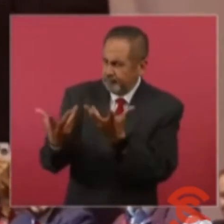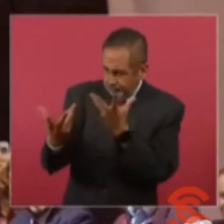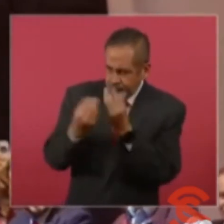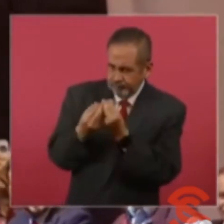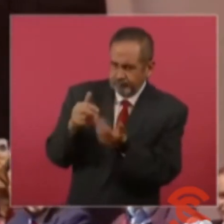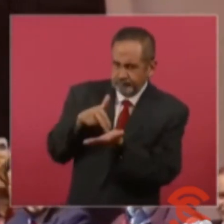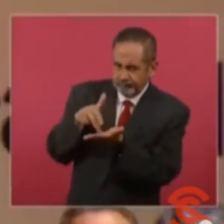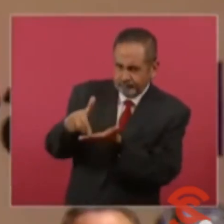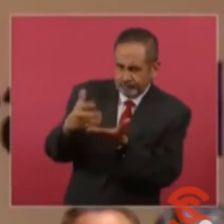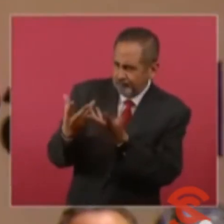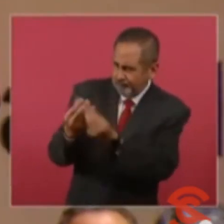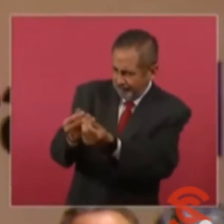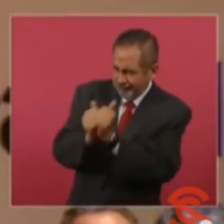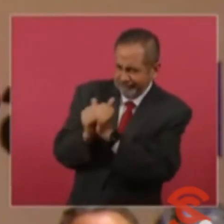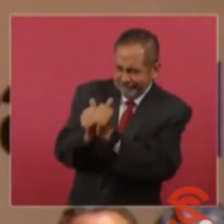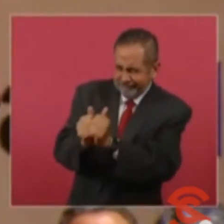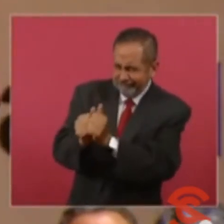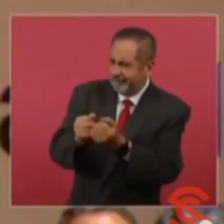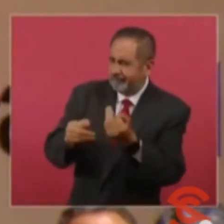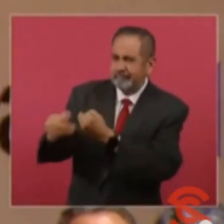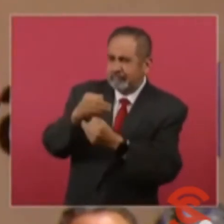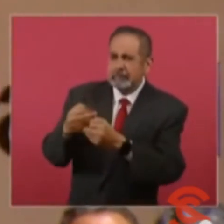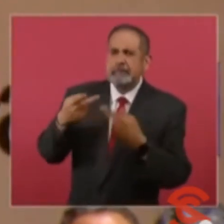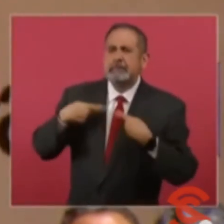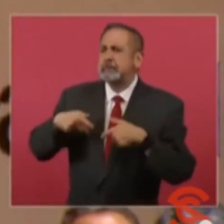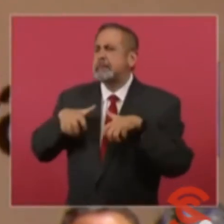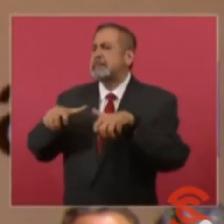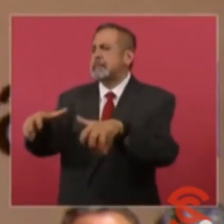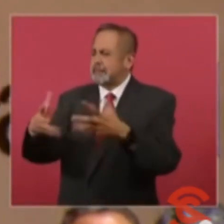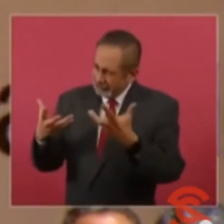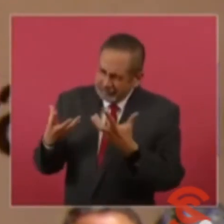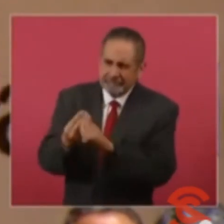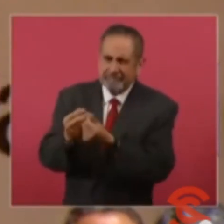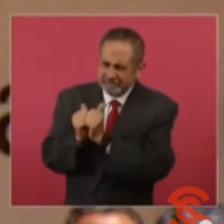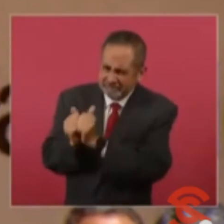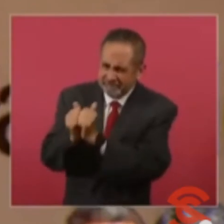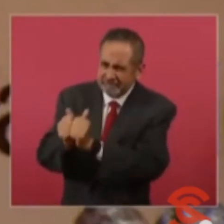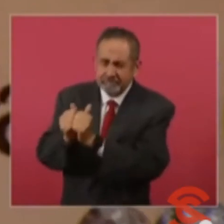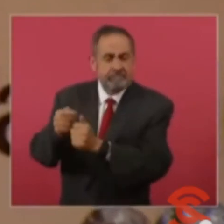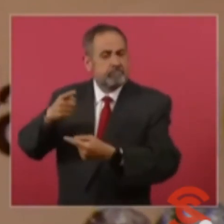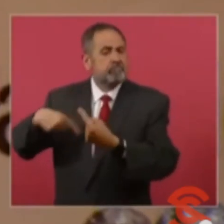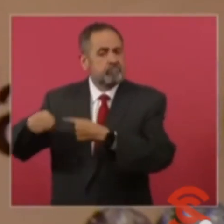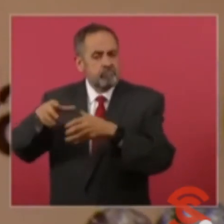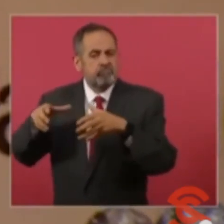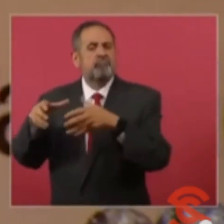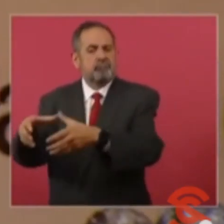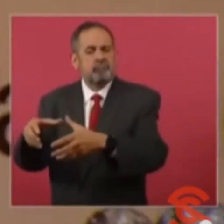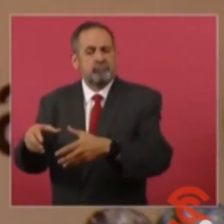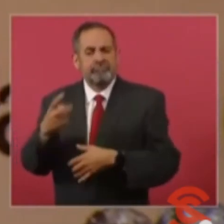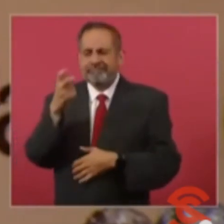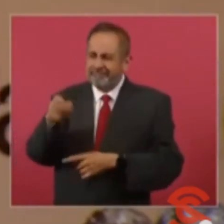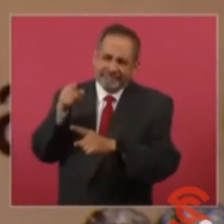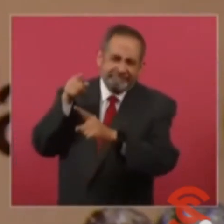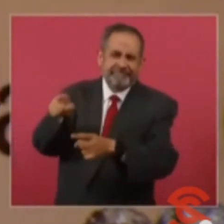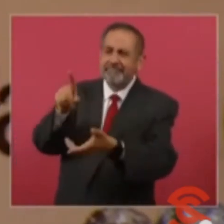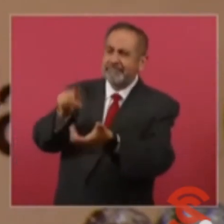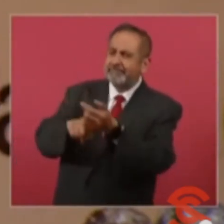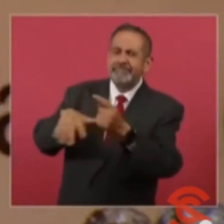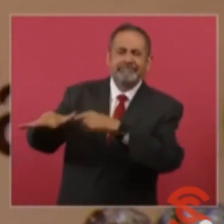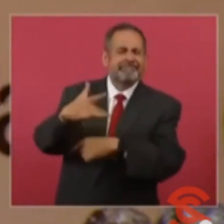siempre acompañados de la gente, porque en ella está la